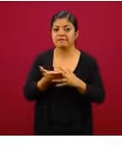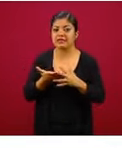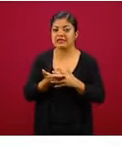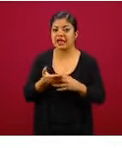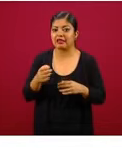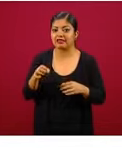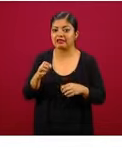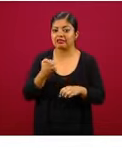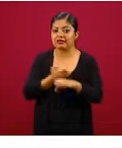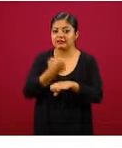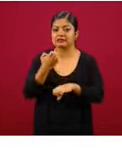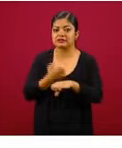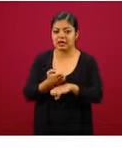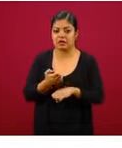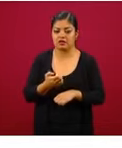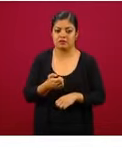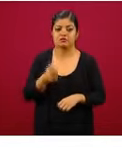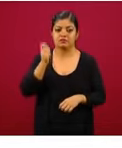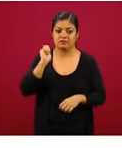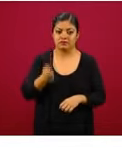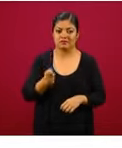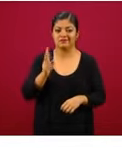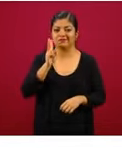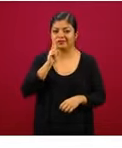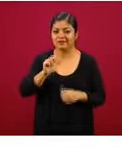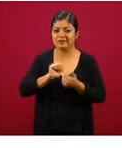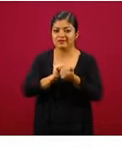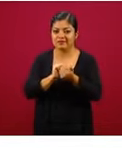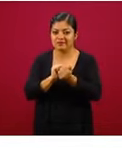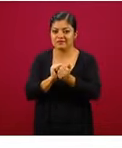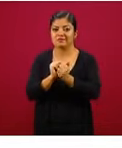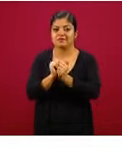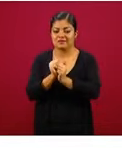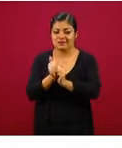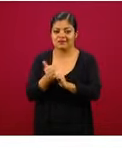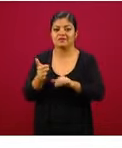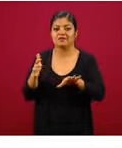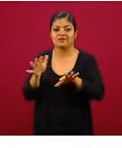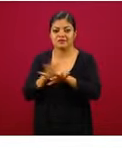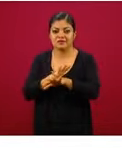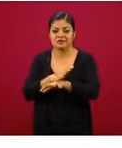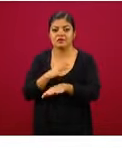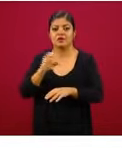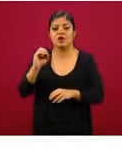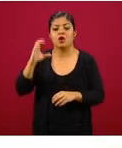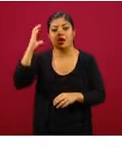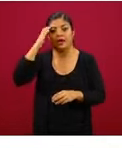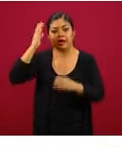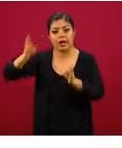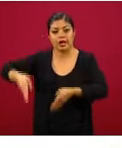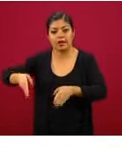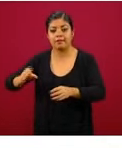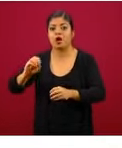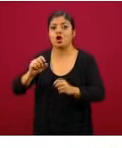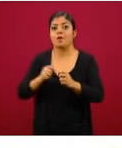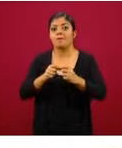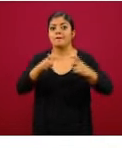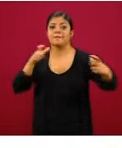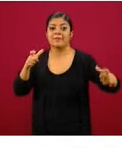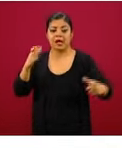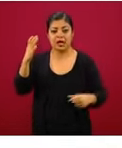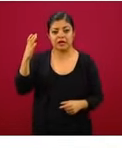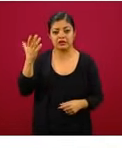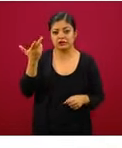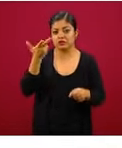¿no? Lógicamente, en la medida como se vayan reconvirtiendo más camas o expandiendo hospitales